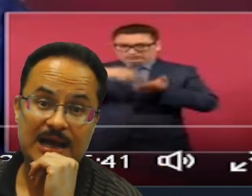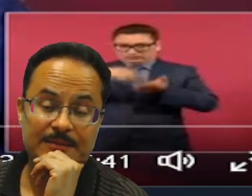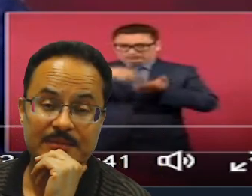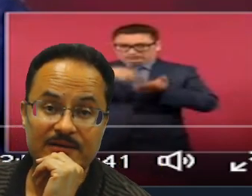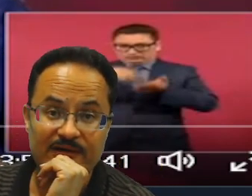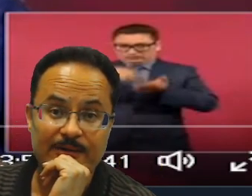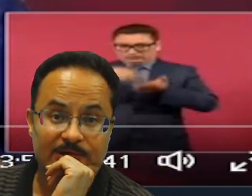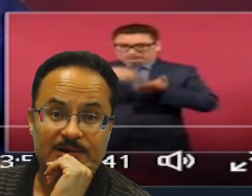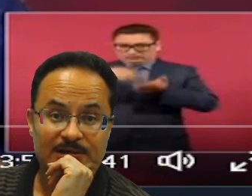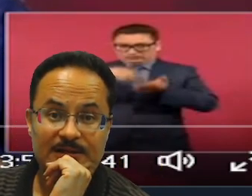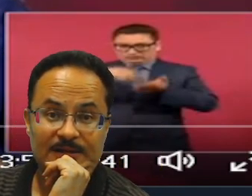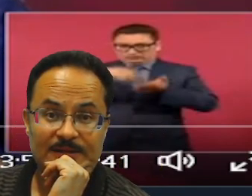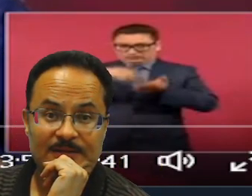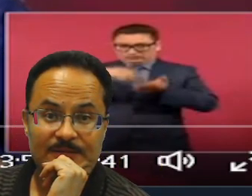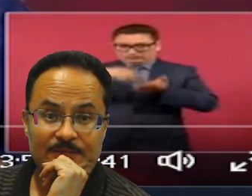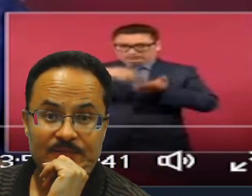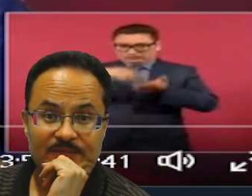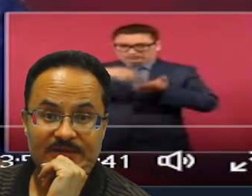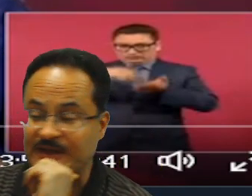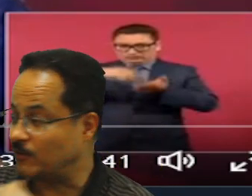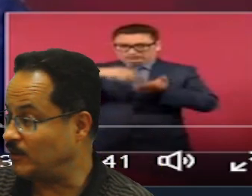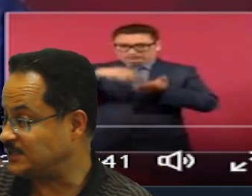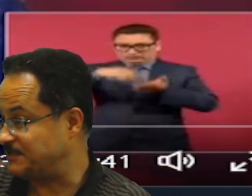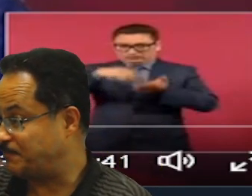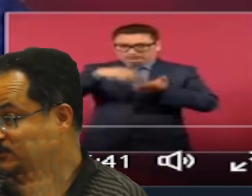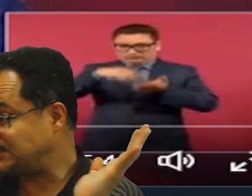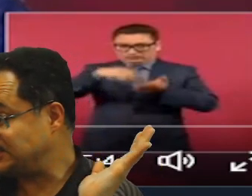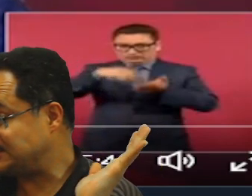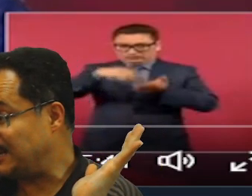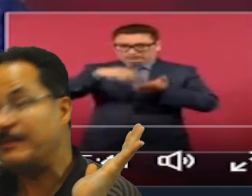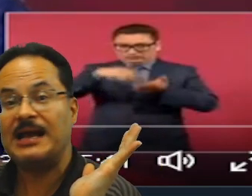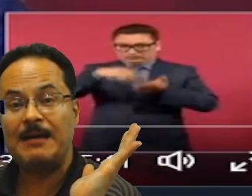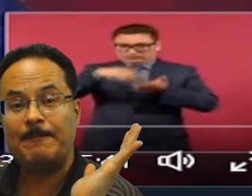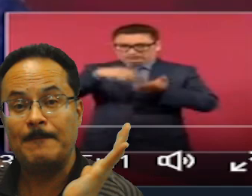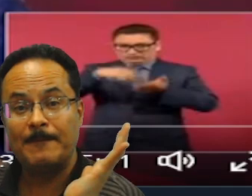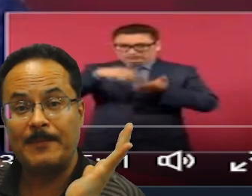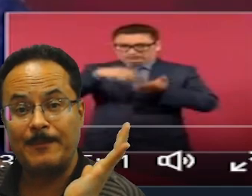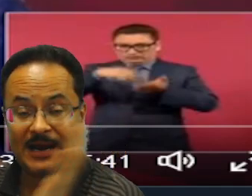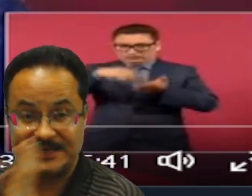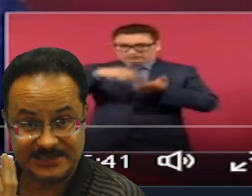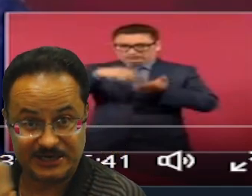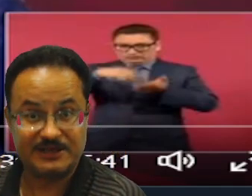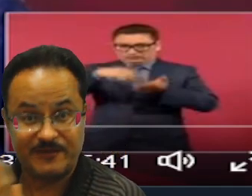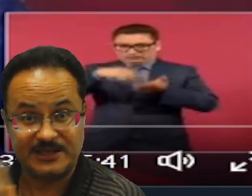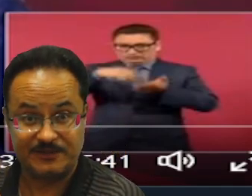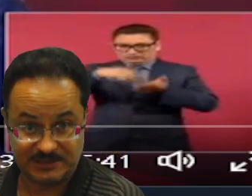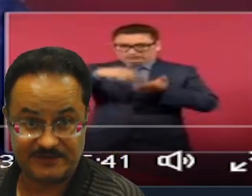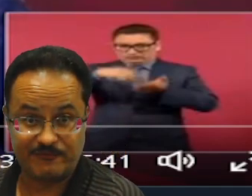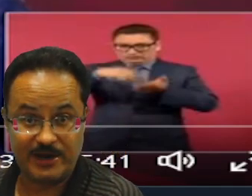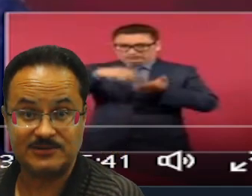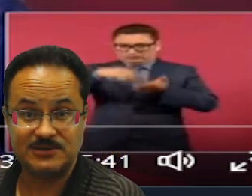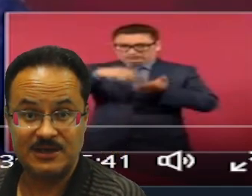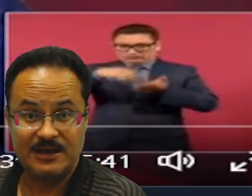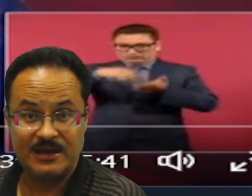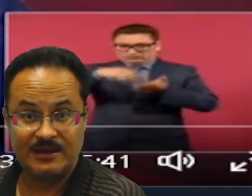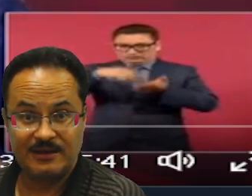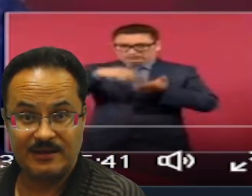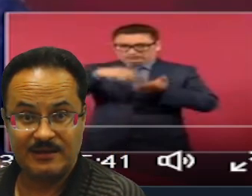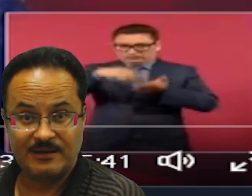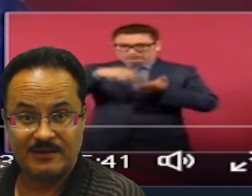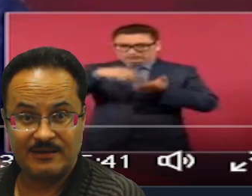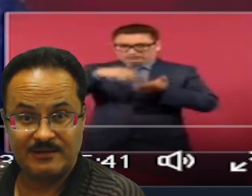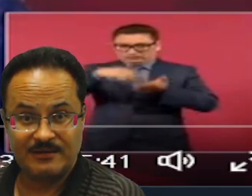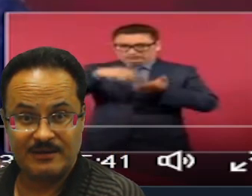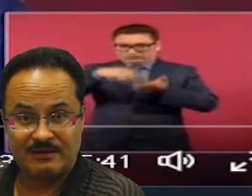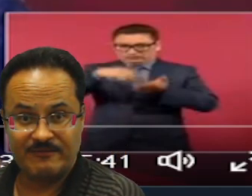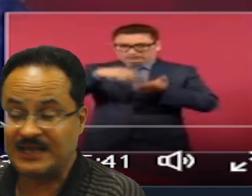háganme el favor Se sacó las hipótesis de la manga para seguir defendiendo así en fuego